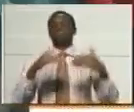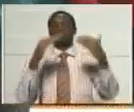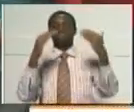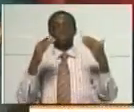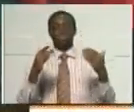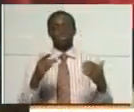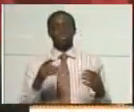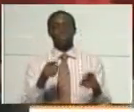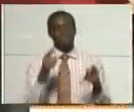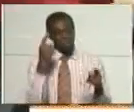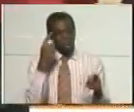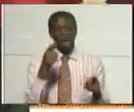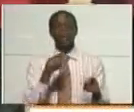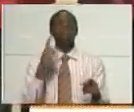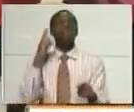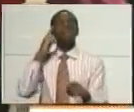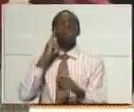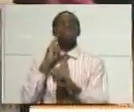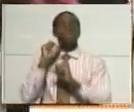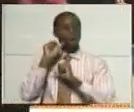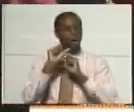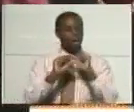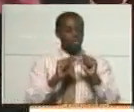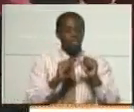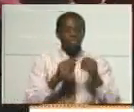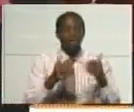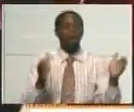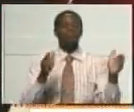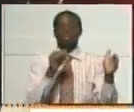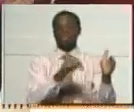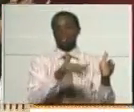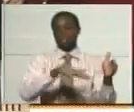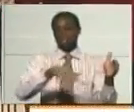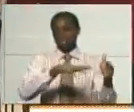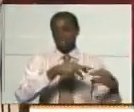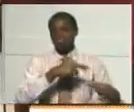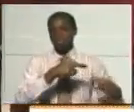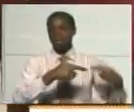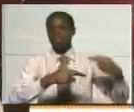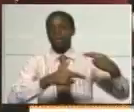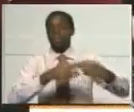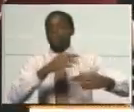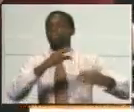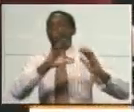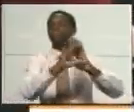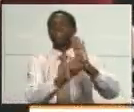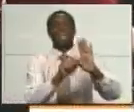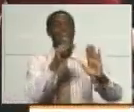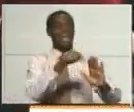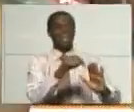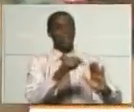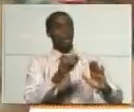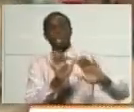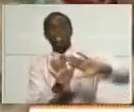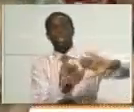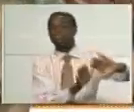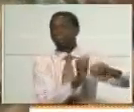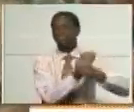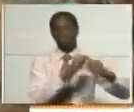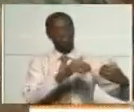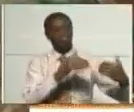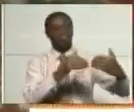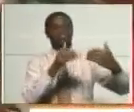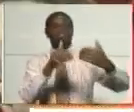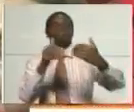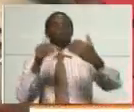renacimiento del bolivarianismo en el proceso popular constituyente. Proceso inevitable, necesario, único camino a